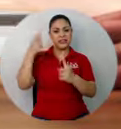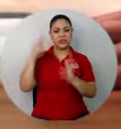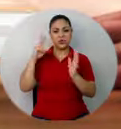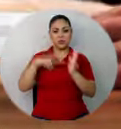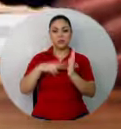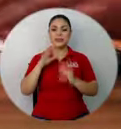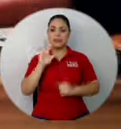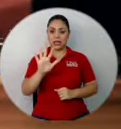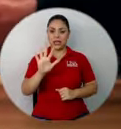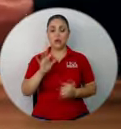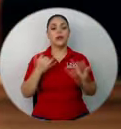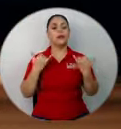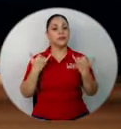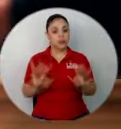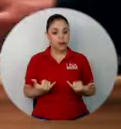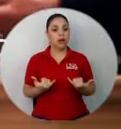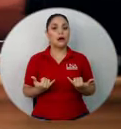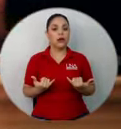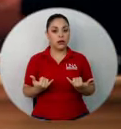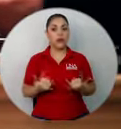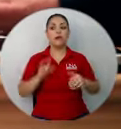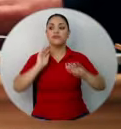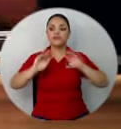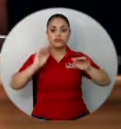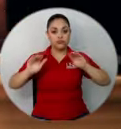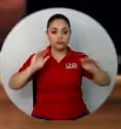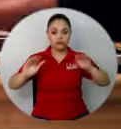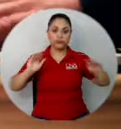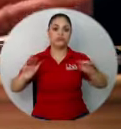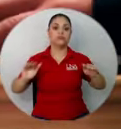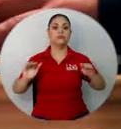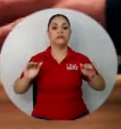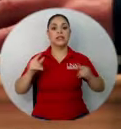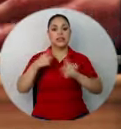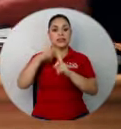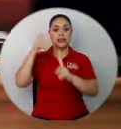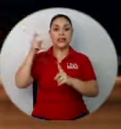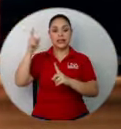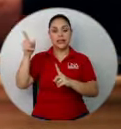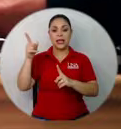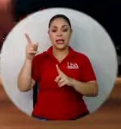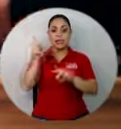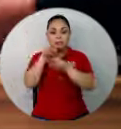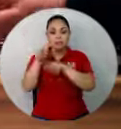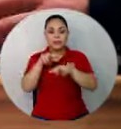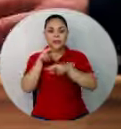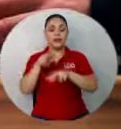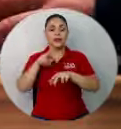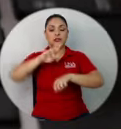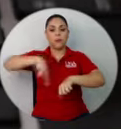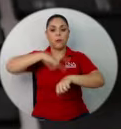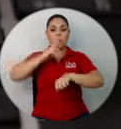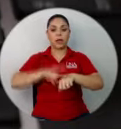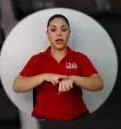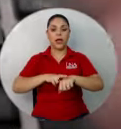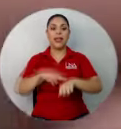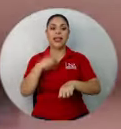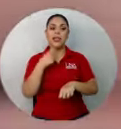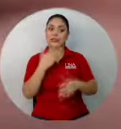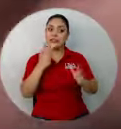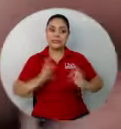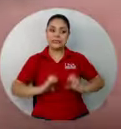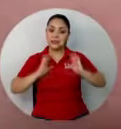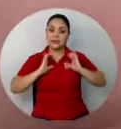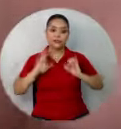organización. Ya desde el 2005 ya se venía alertando a través de la Procuraduría General de la República de